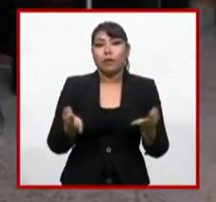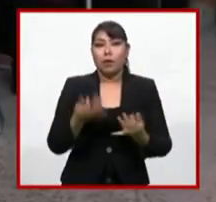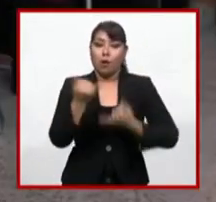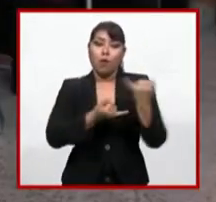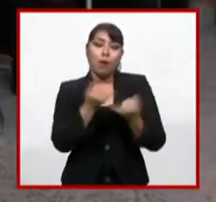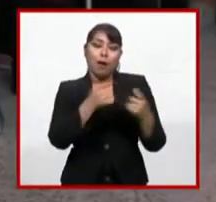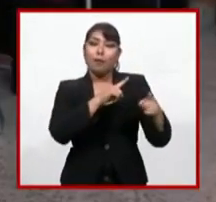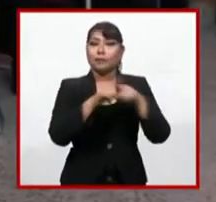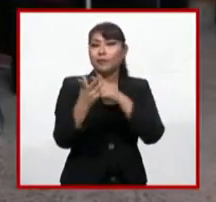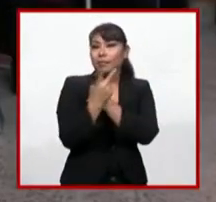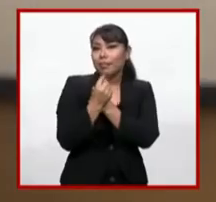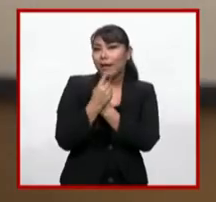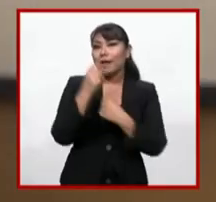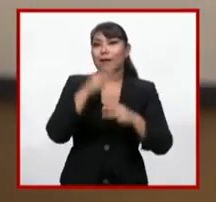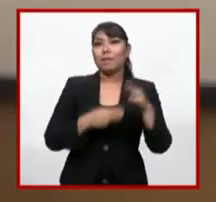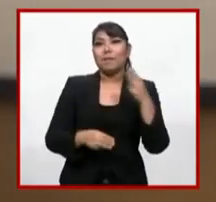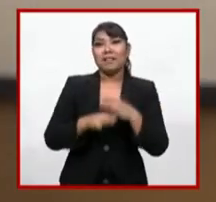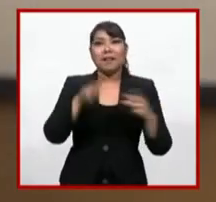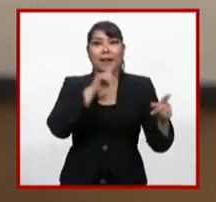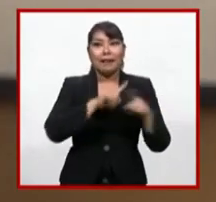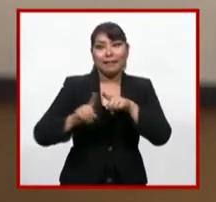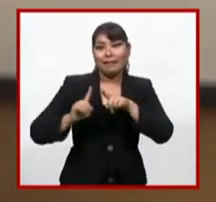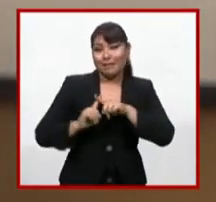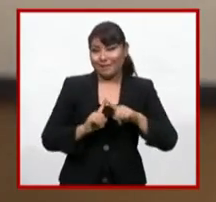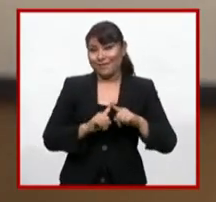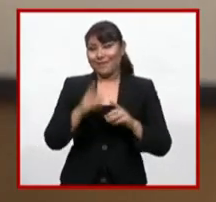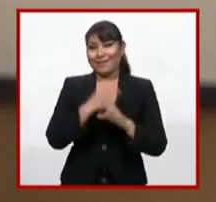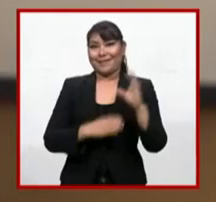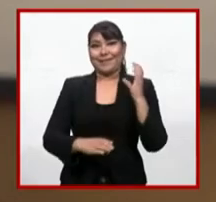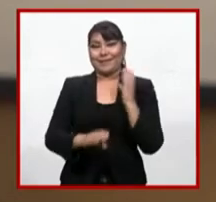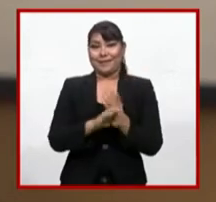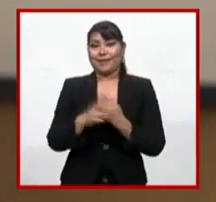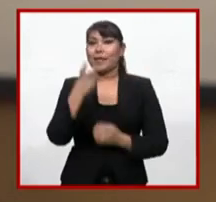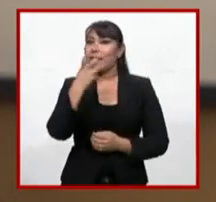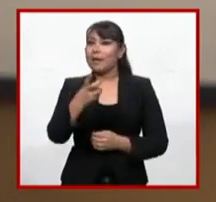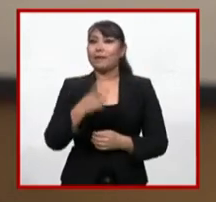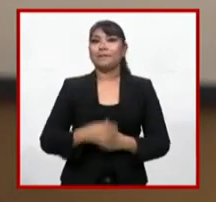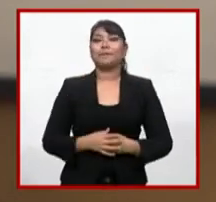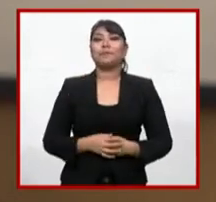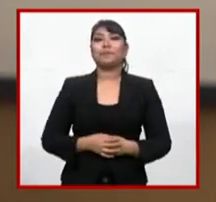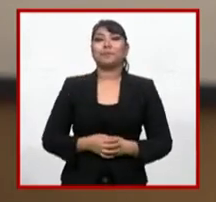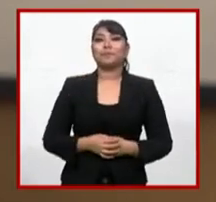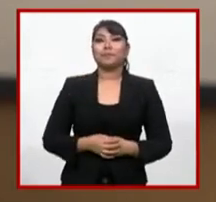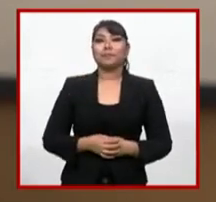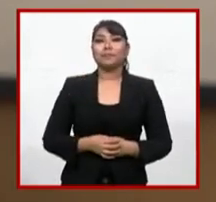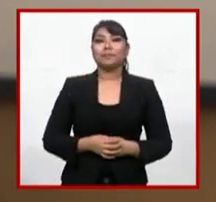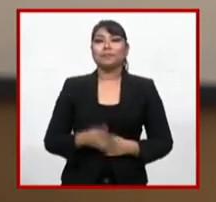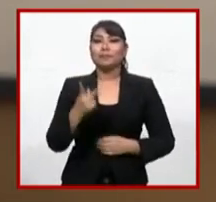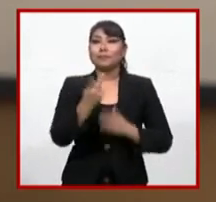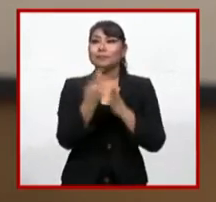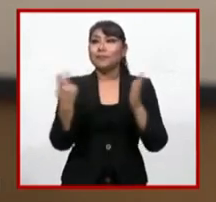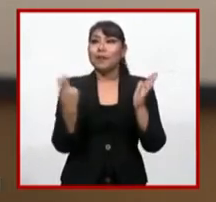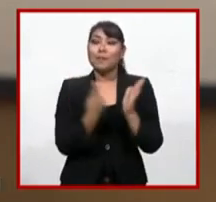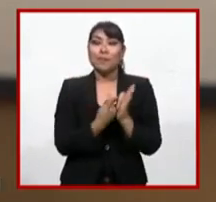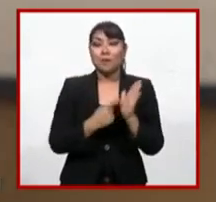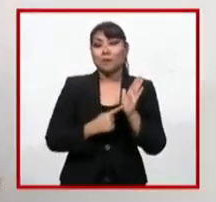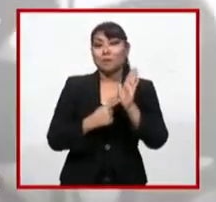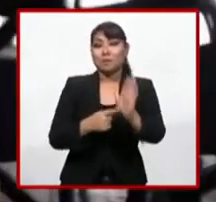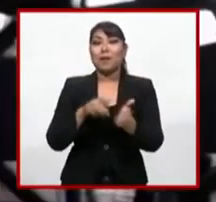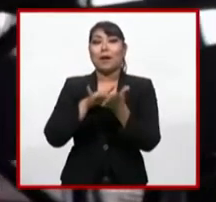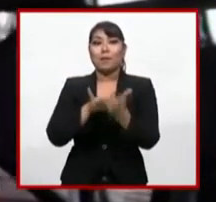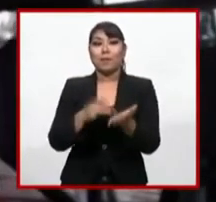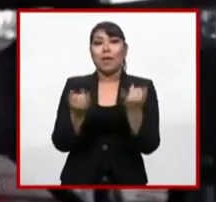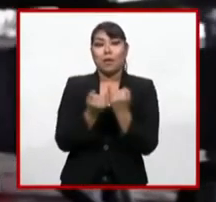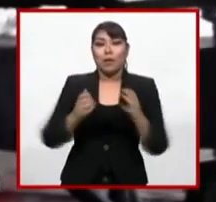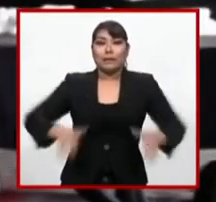de mesa, televisores, material didáctico y lúdico. Por otra parte, esta institución nos ayuda con el programa de apoyos funcionales, que son la donación